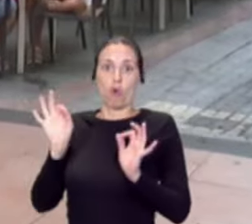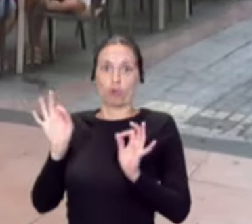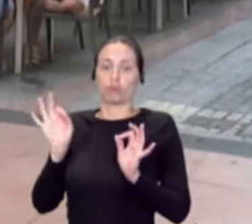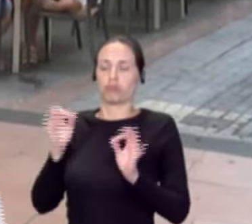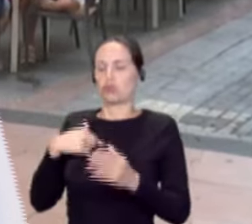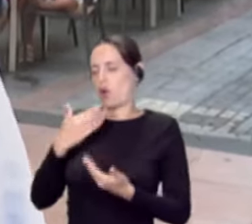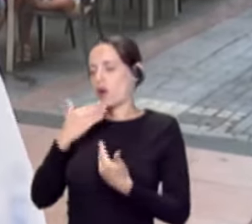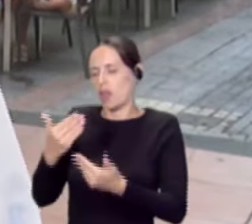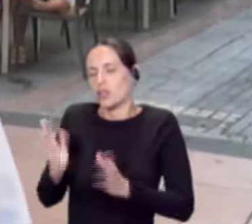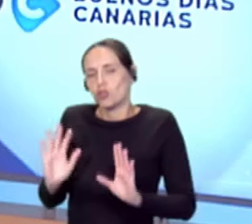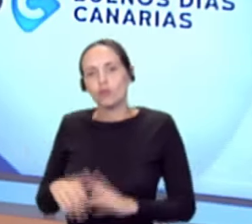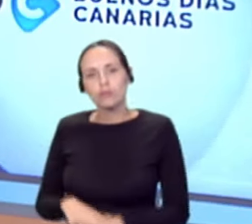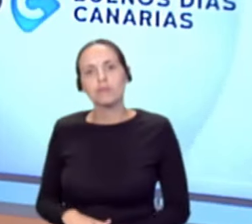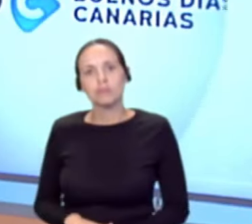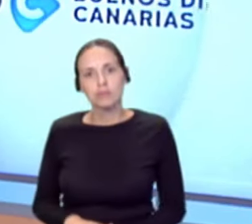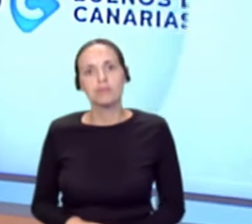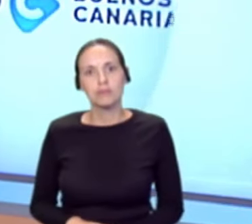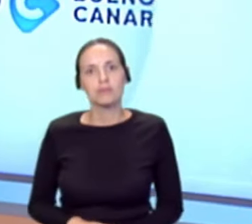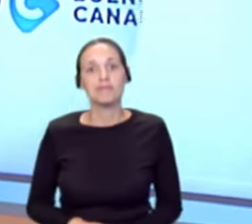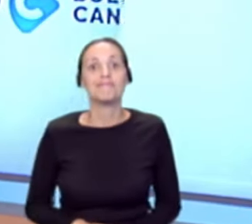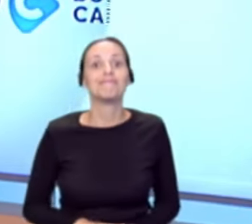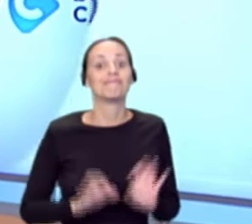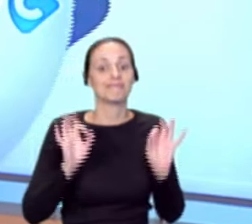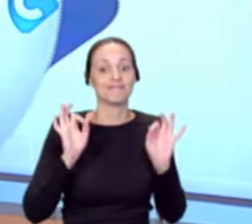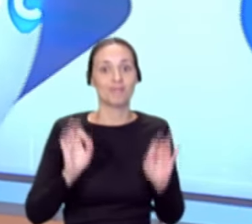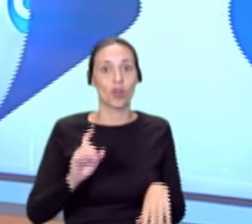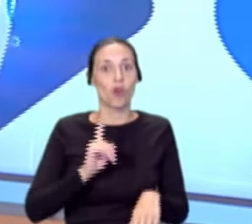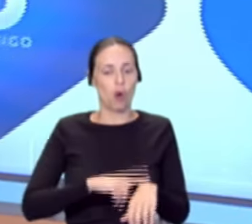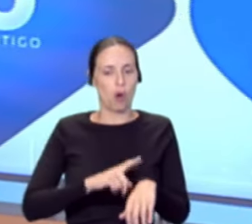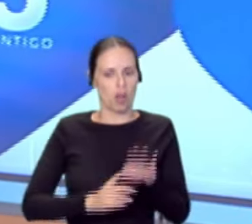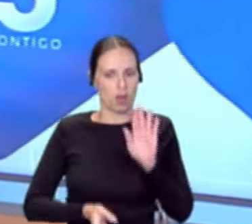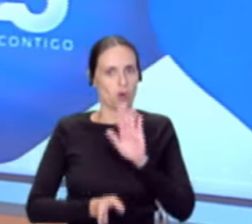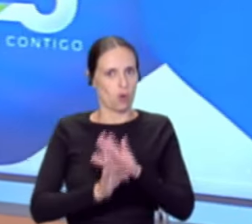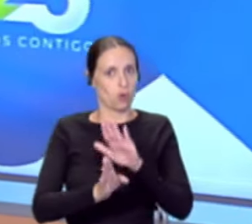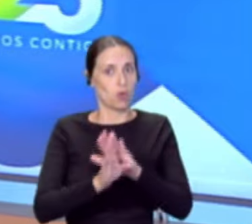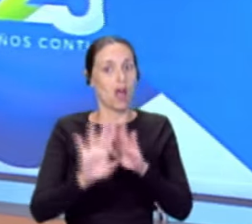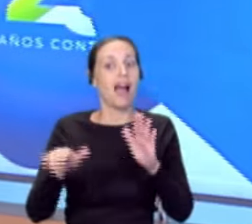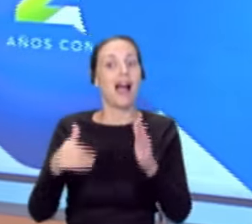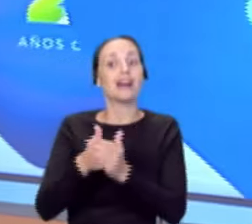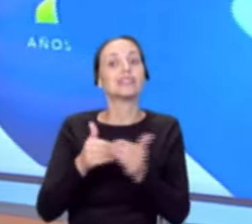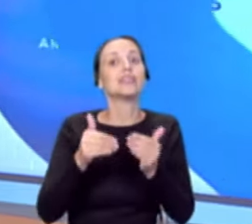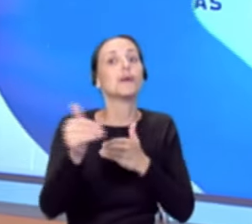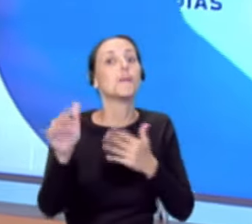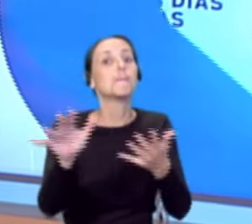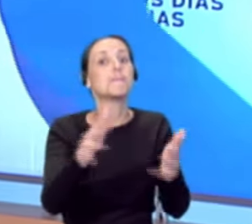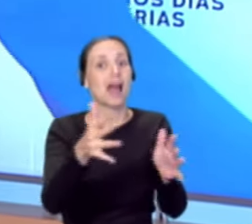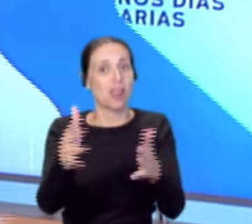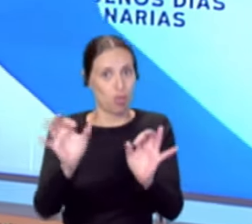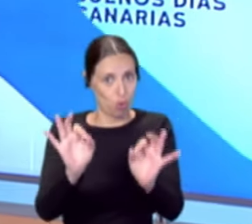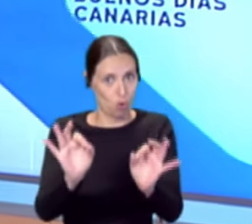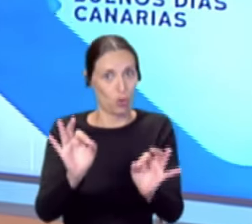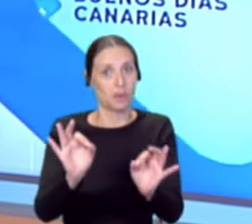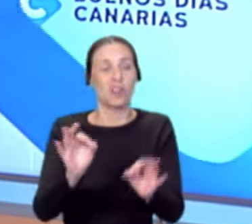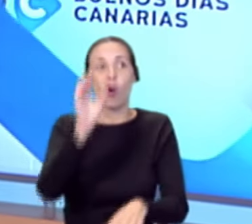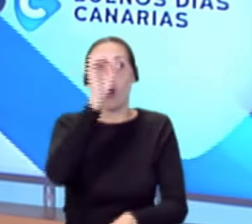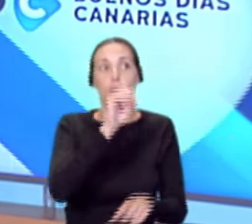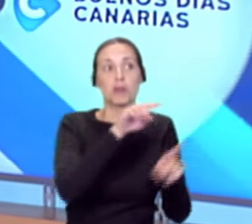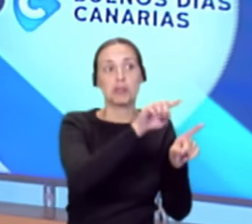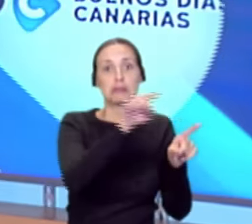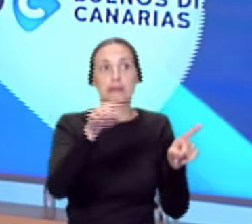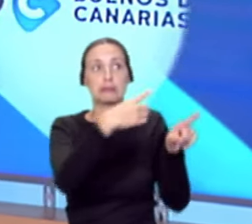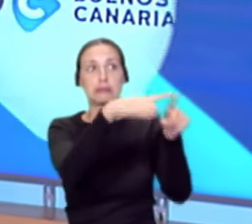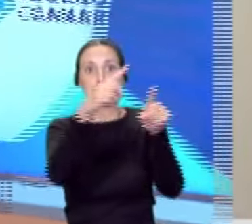realmente lo agradezco, ¿no? Un horario que vamos a mantener hasta marzo. Ya vemos opinión pues, de todos los gustos. Y hablamos ya a